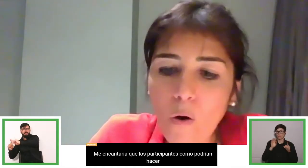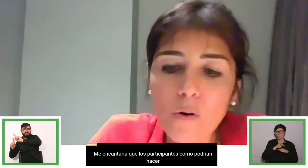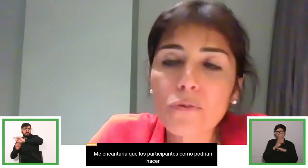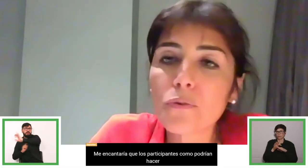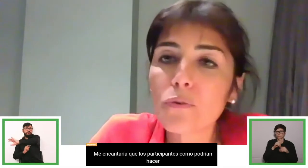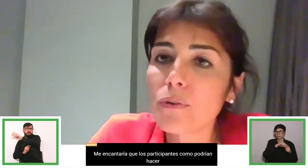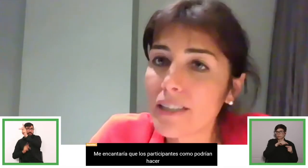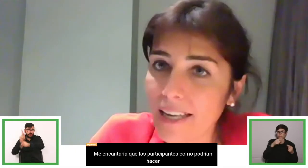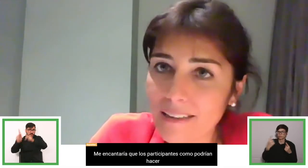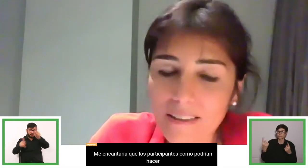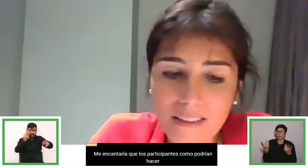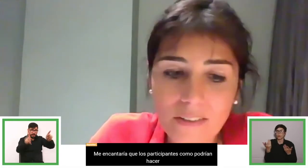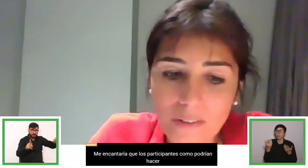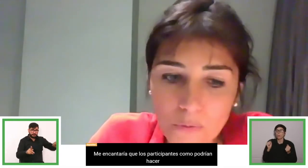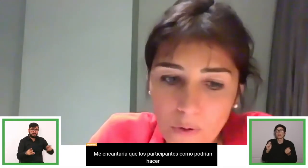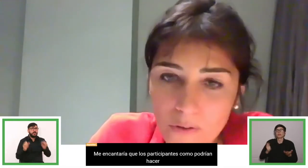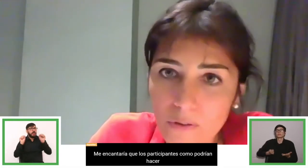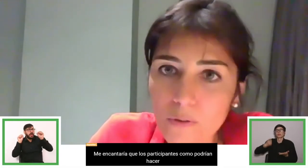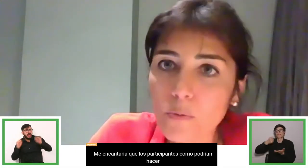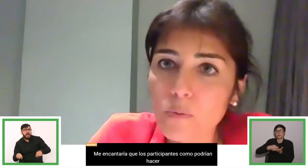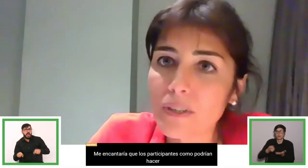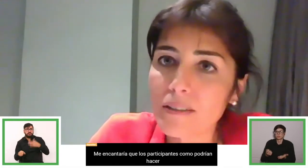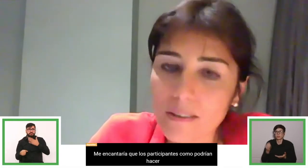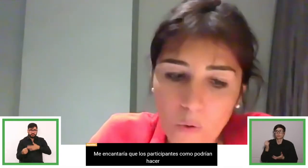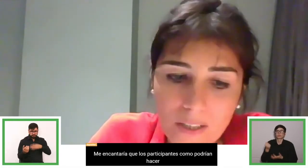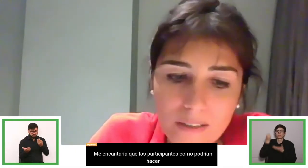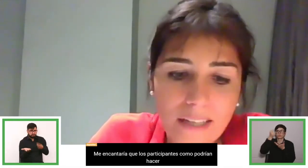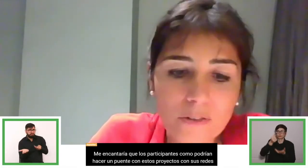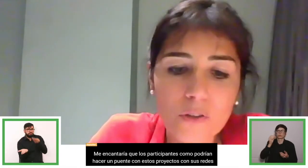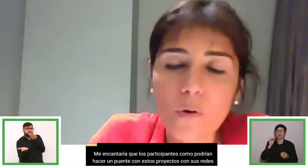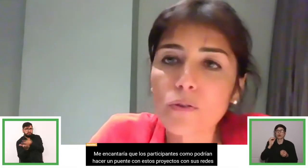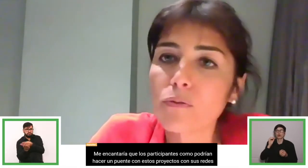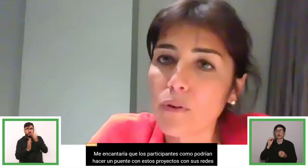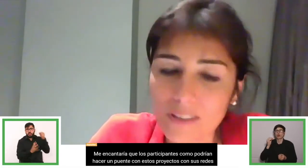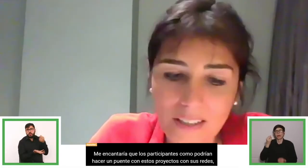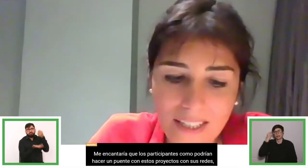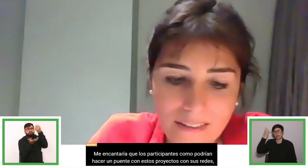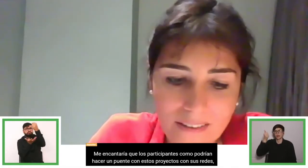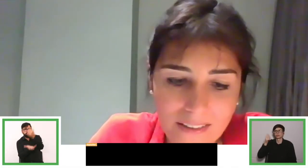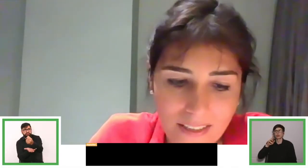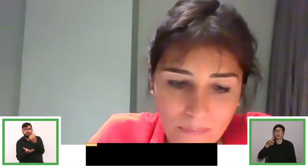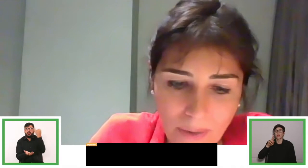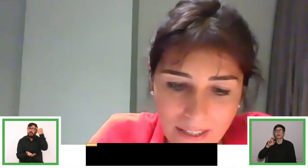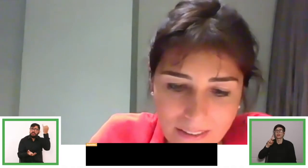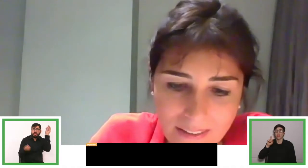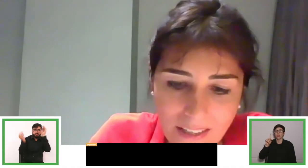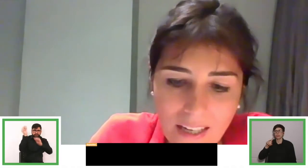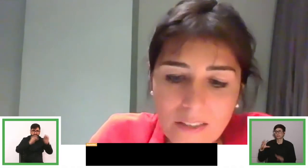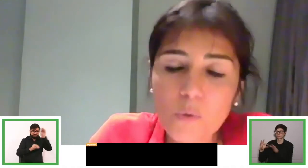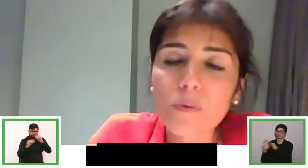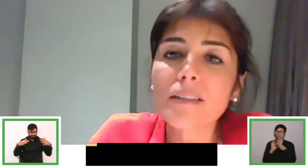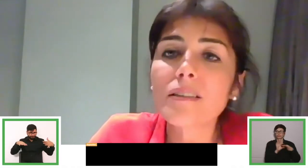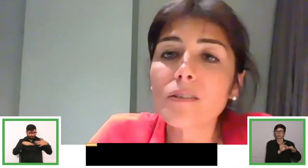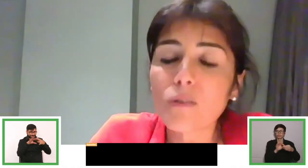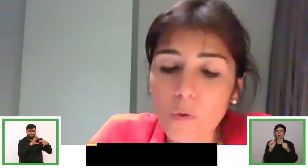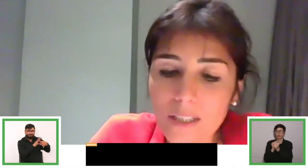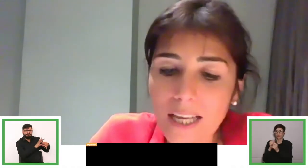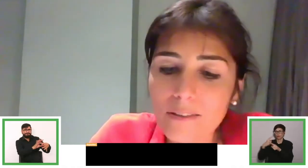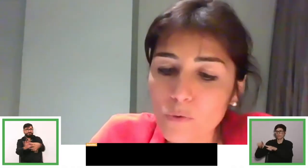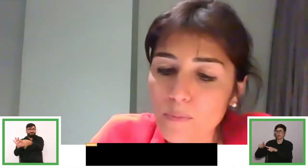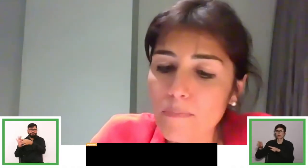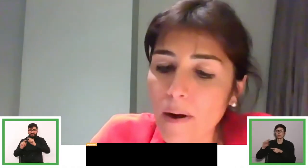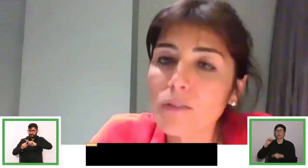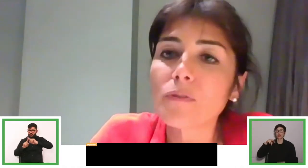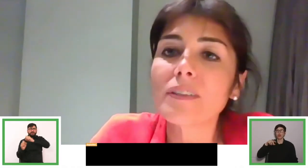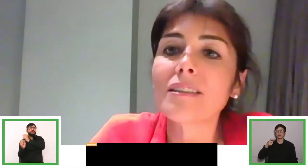que sea a través de financiamiento o creación de redes con ONGs locales para un impacto mayor.